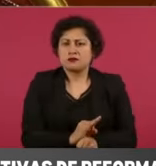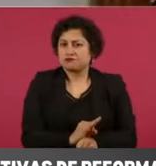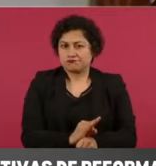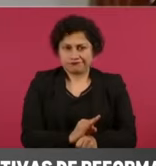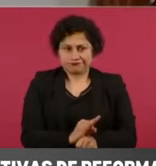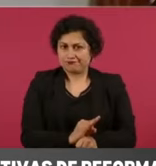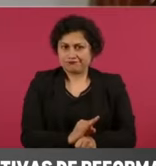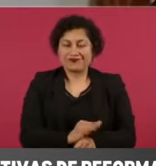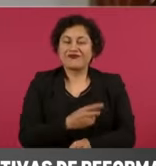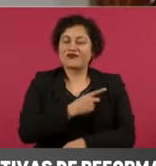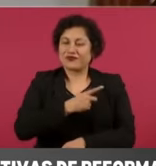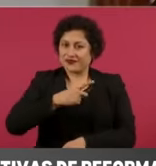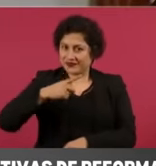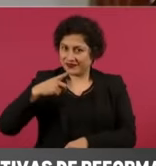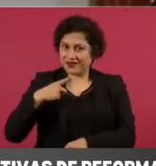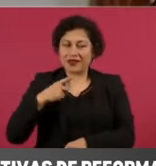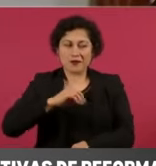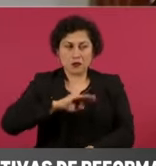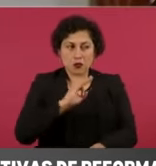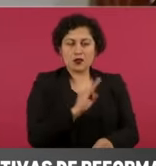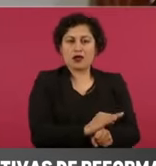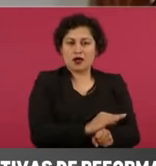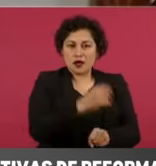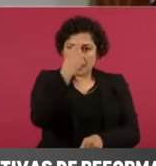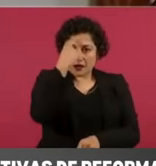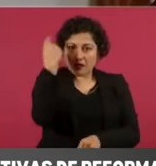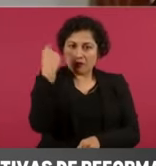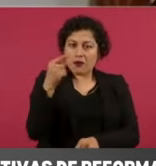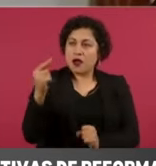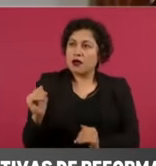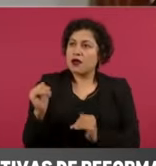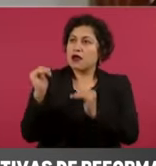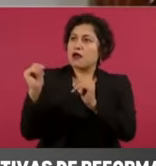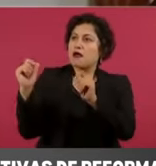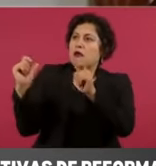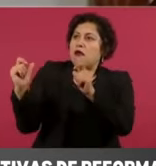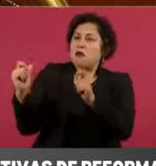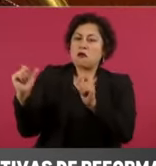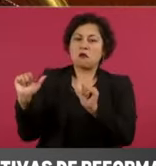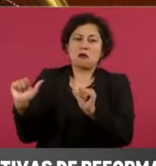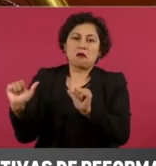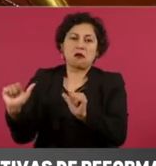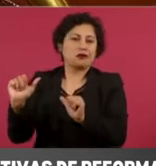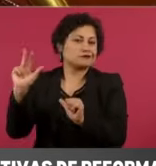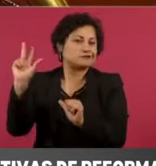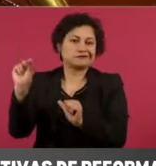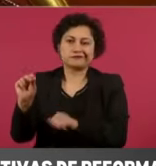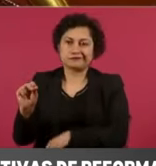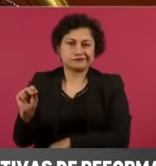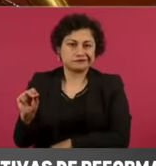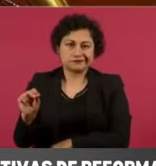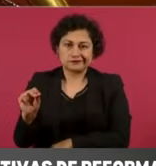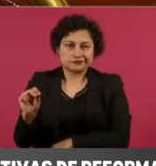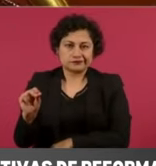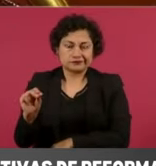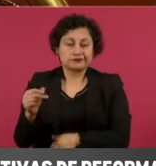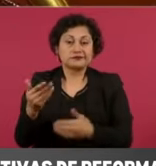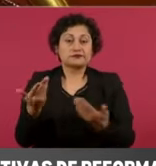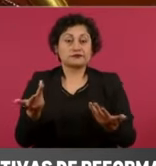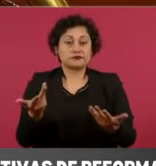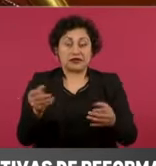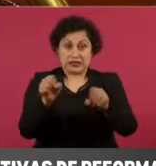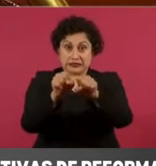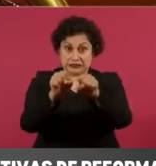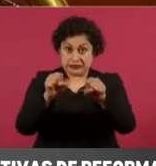proteja a los delincuentes de cuello blanco. El Poder Judicial no